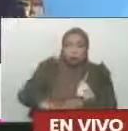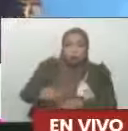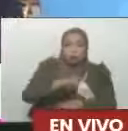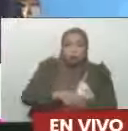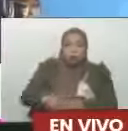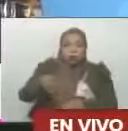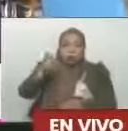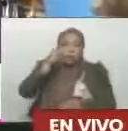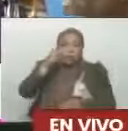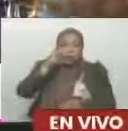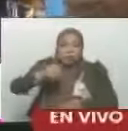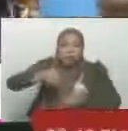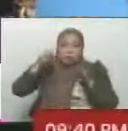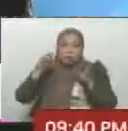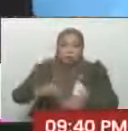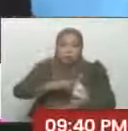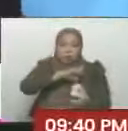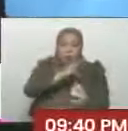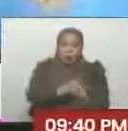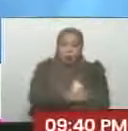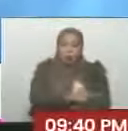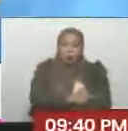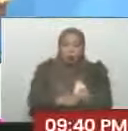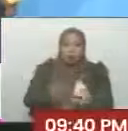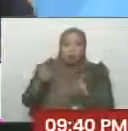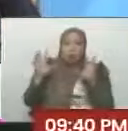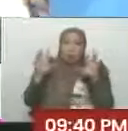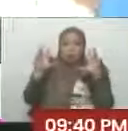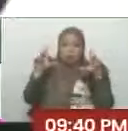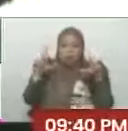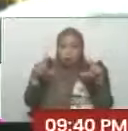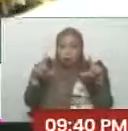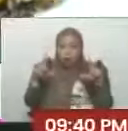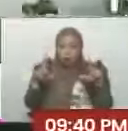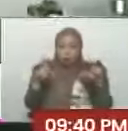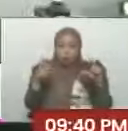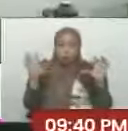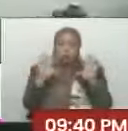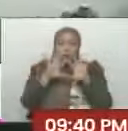Papá de la furia. Venga para acá, pues, una foto, muchachos.